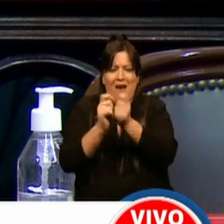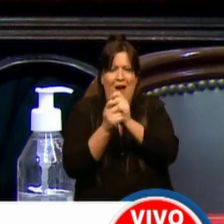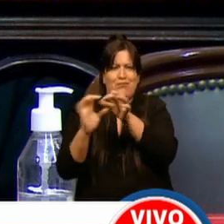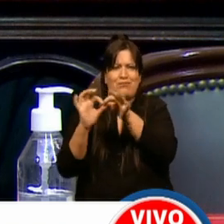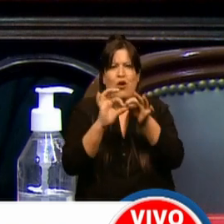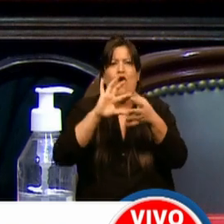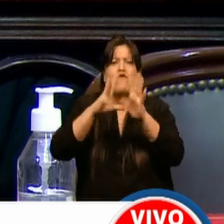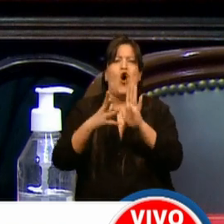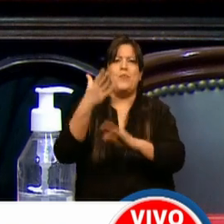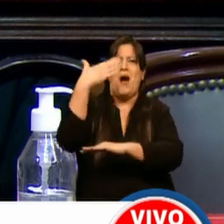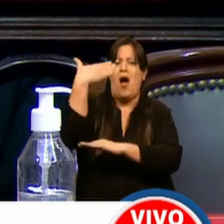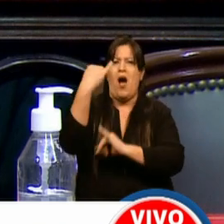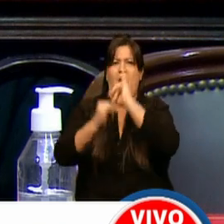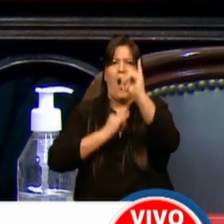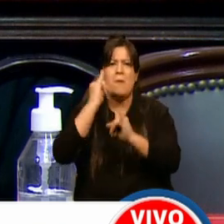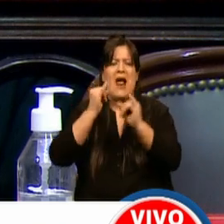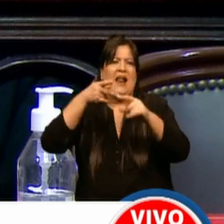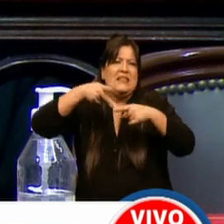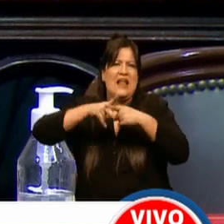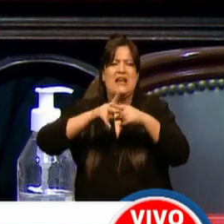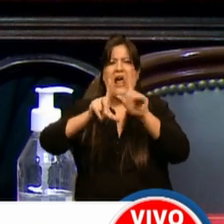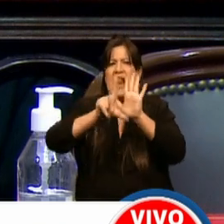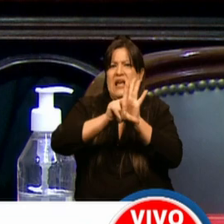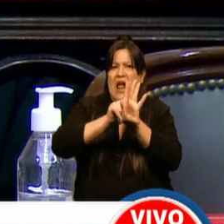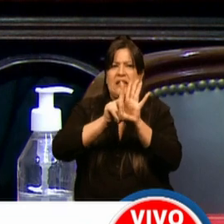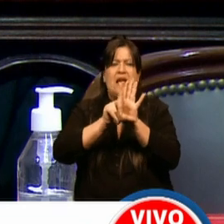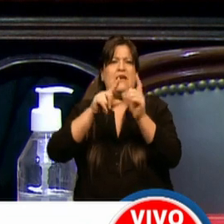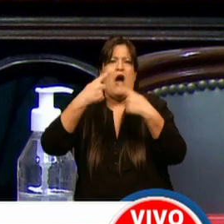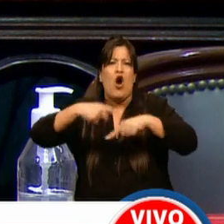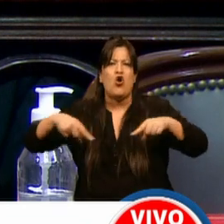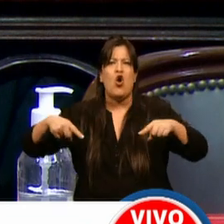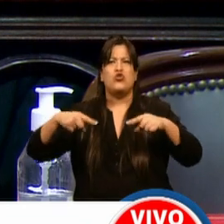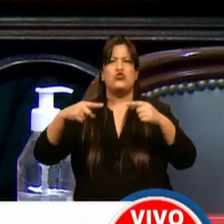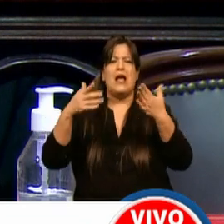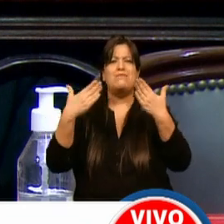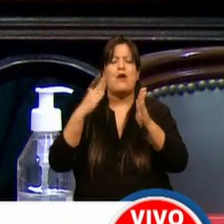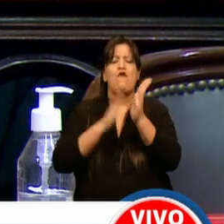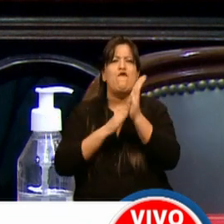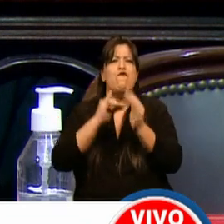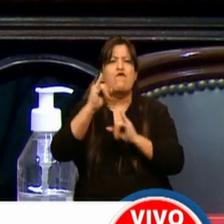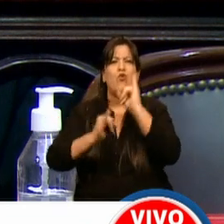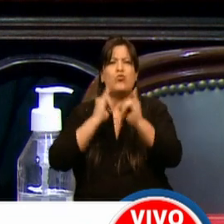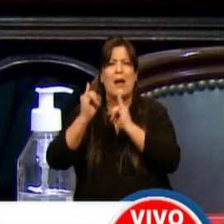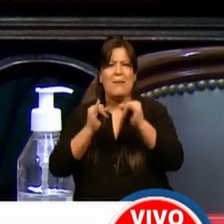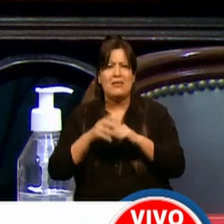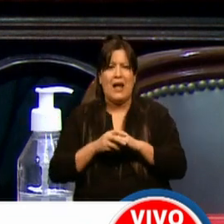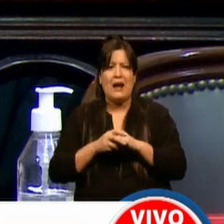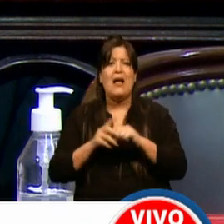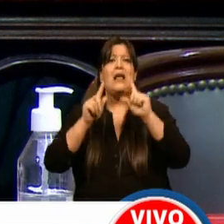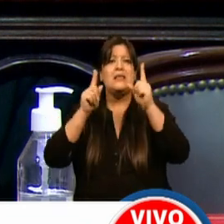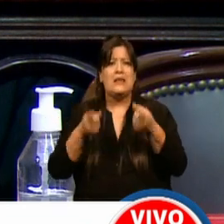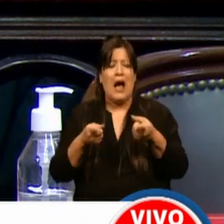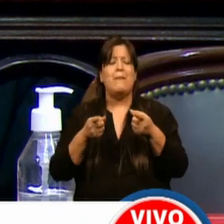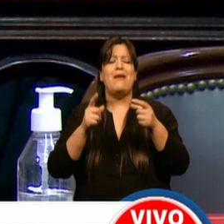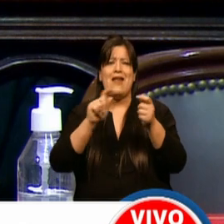retórica nuestra técnica legislativa nuestra capacidad de fundamentar e incluso